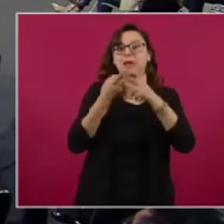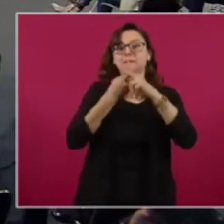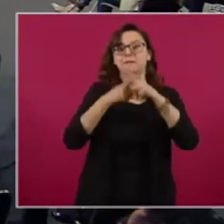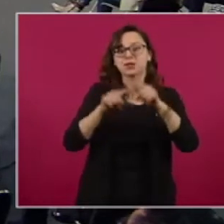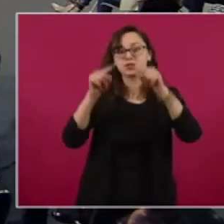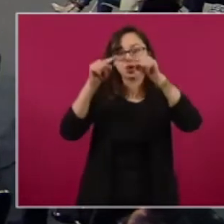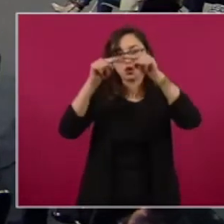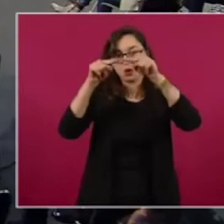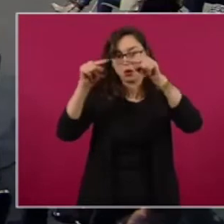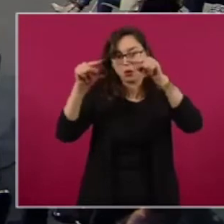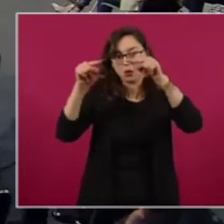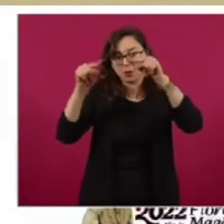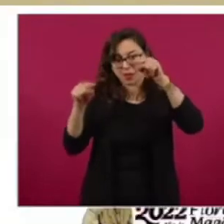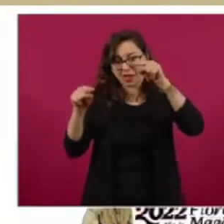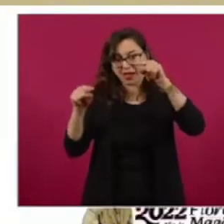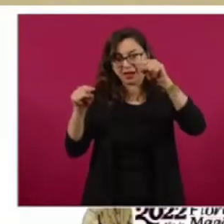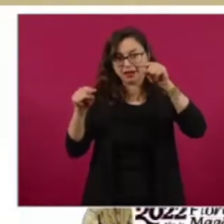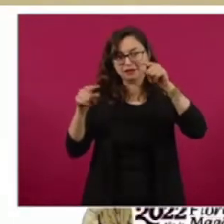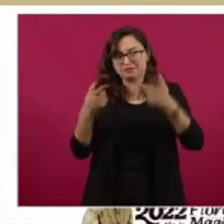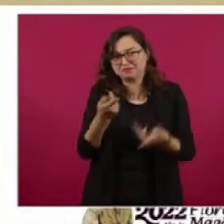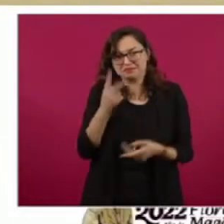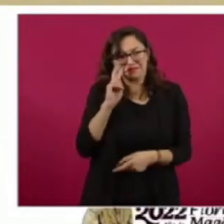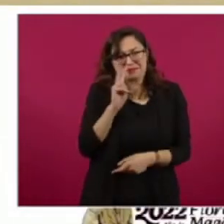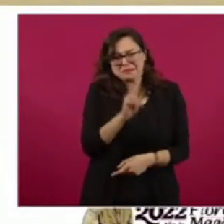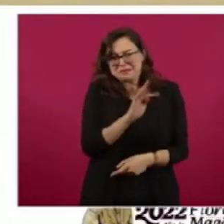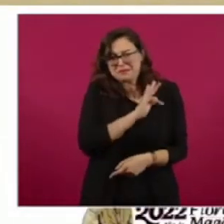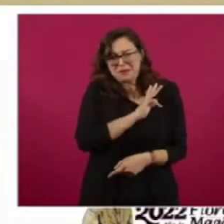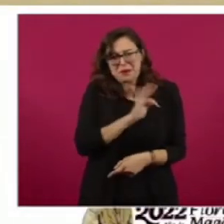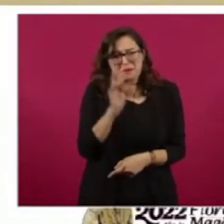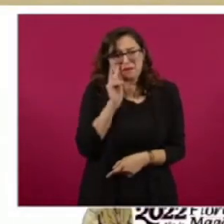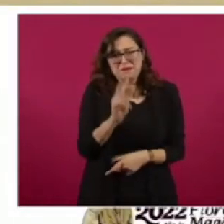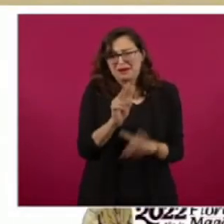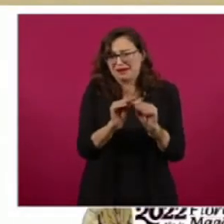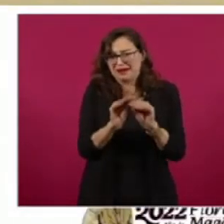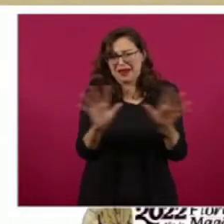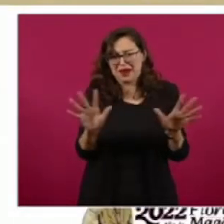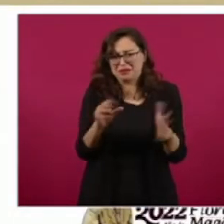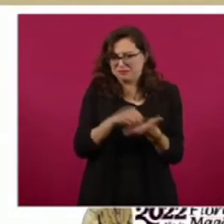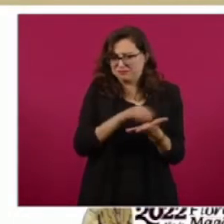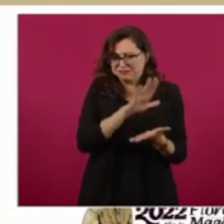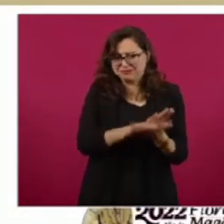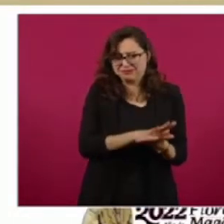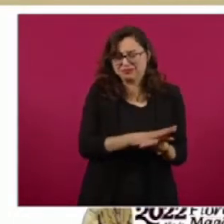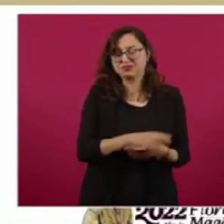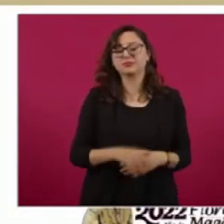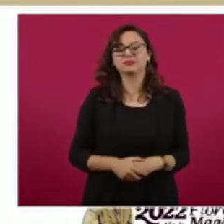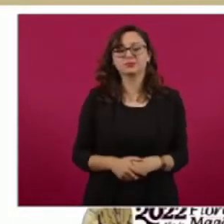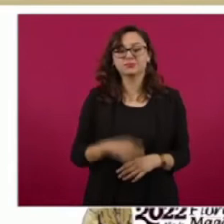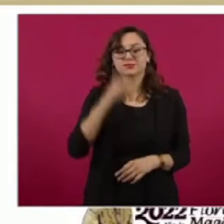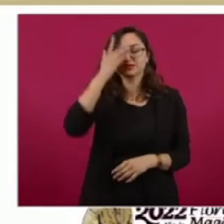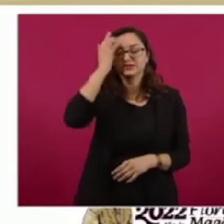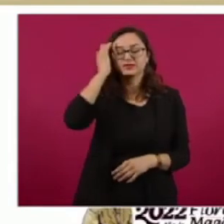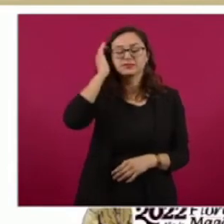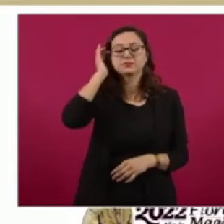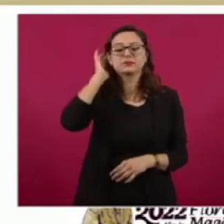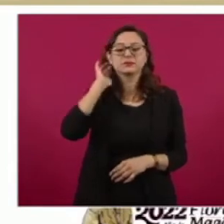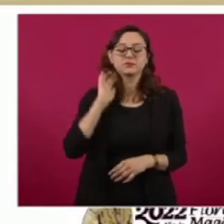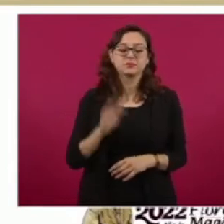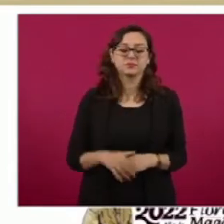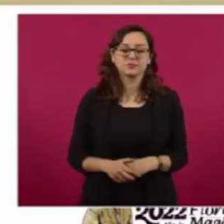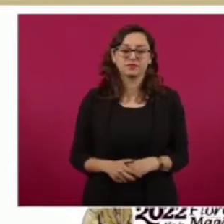Aquí está muy claro, y estas son cifras oficiales. Sí, sí, lo han hablado de